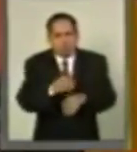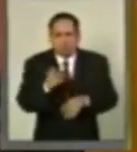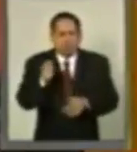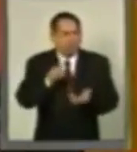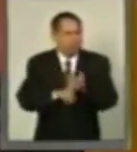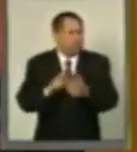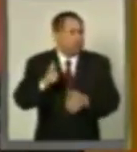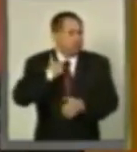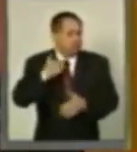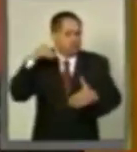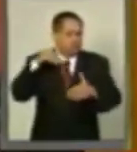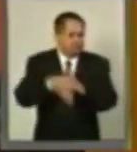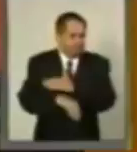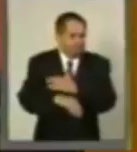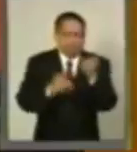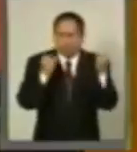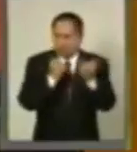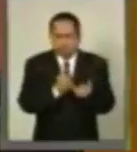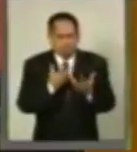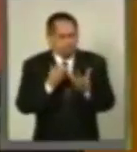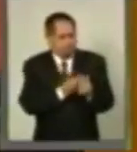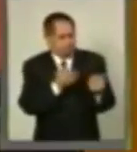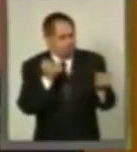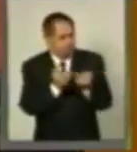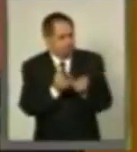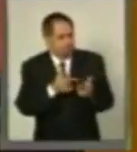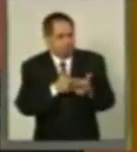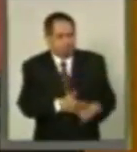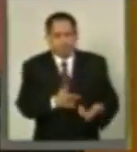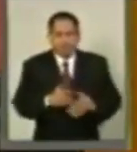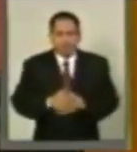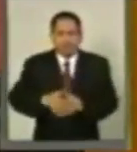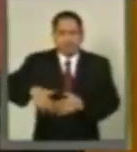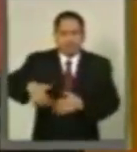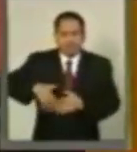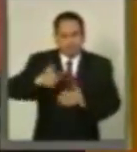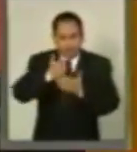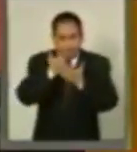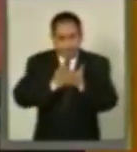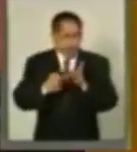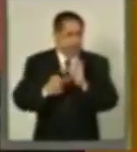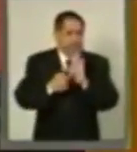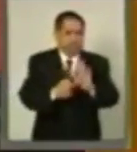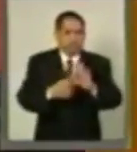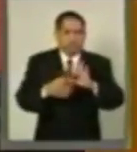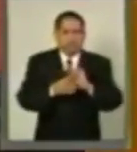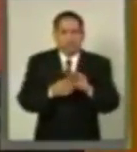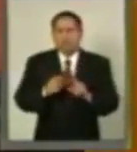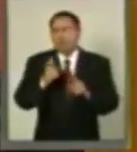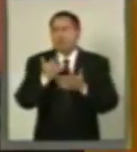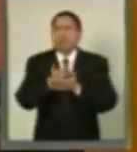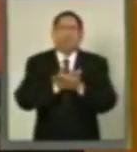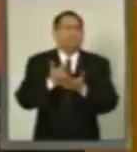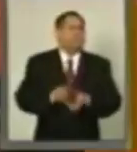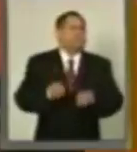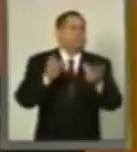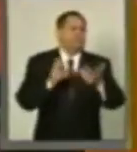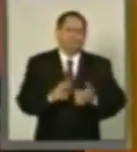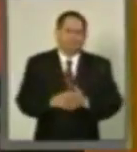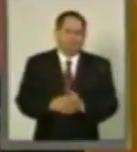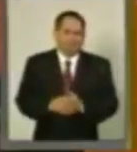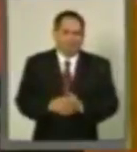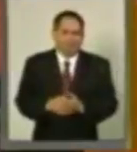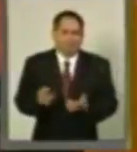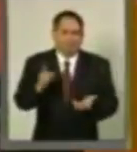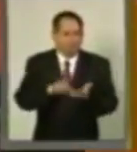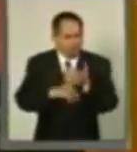fracaso de dicha estrategia. Estos números que he citado no solo son cifras,